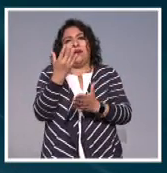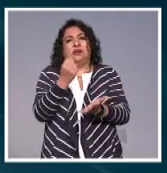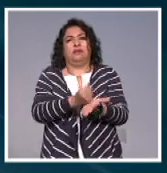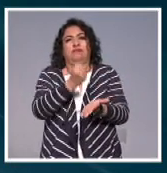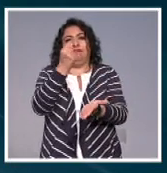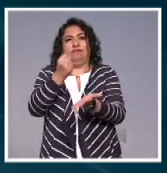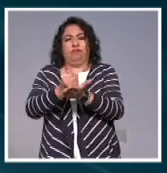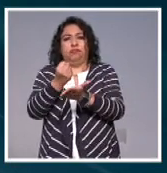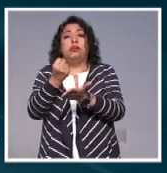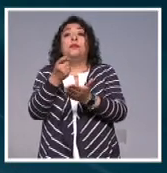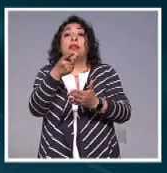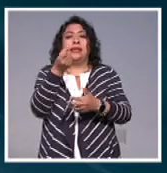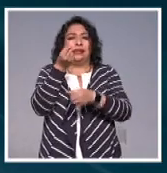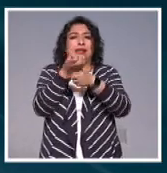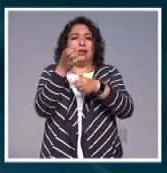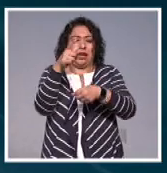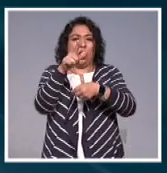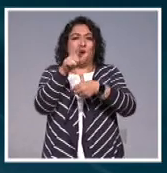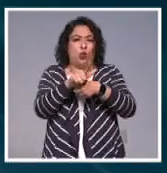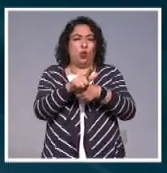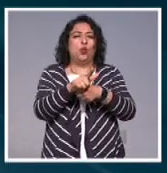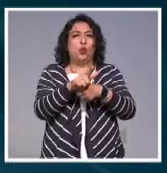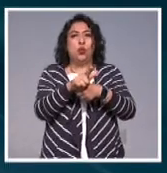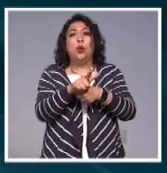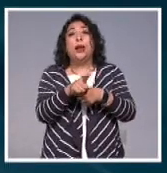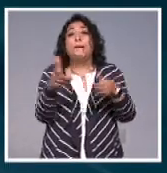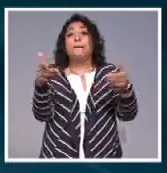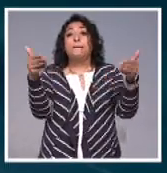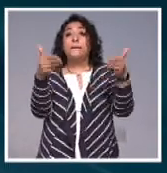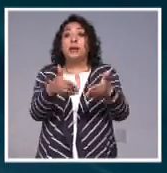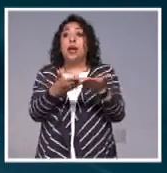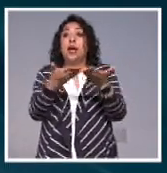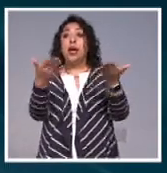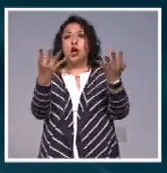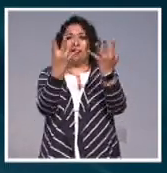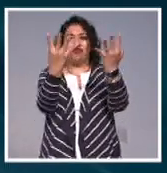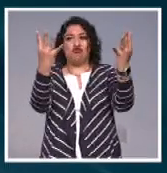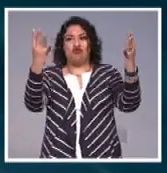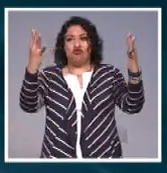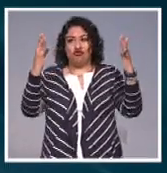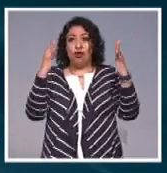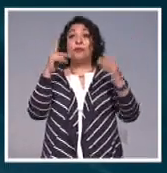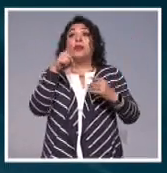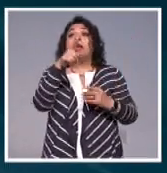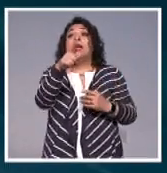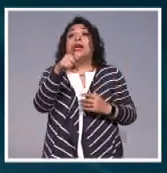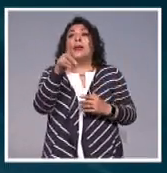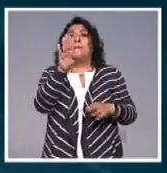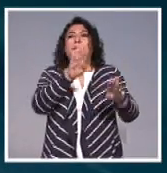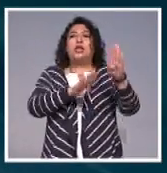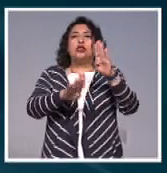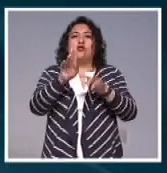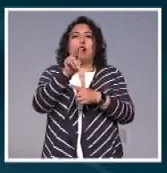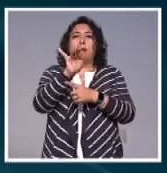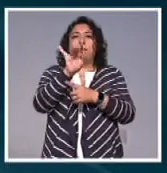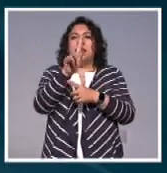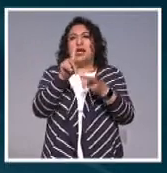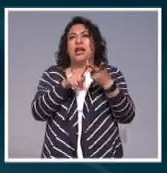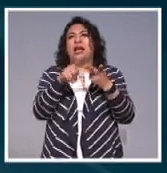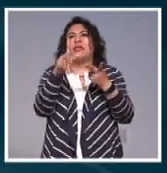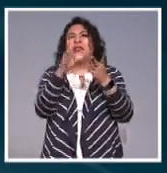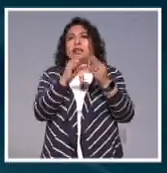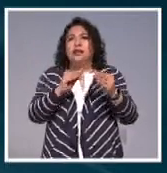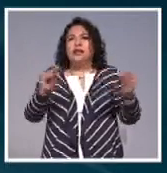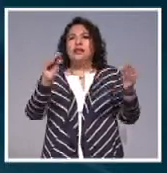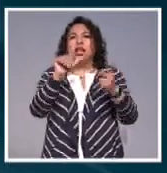declaratorias, pues la Secretaría de Cultura la presenta ahora en Marbella. Imágenes de la Reserva de la Biosfera El Pinacate y Gran Desierto